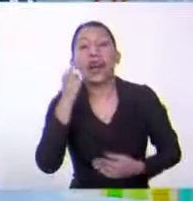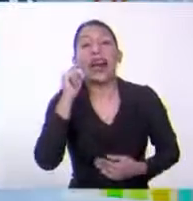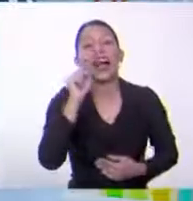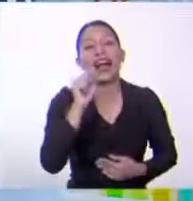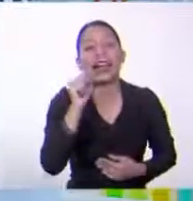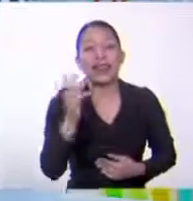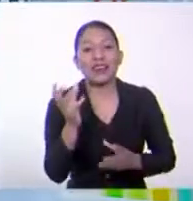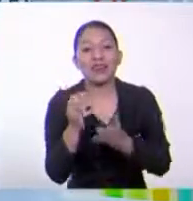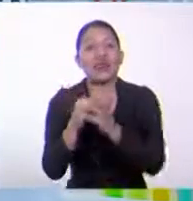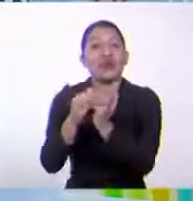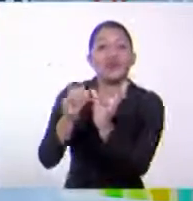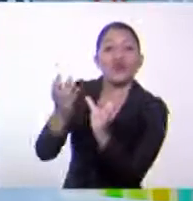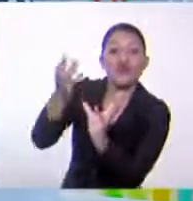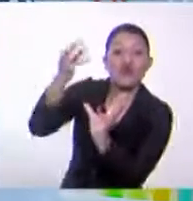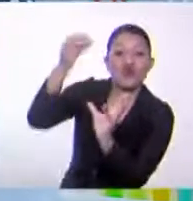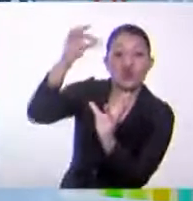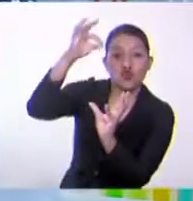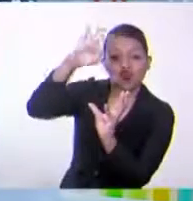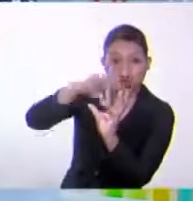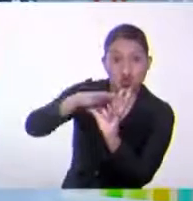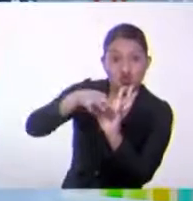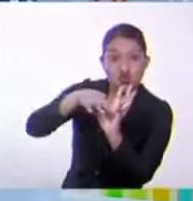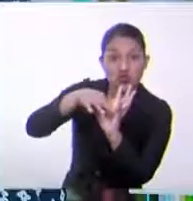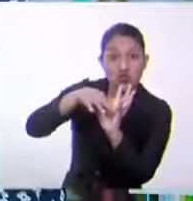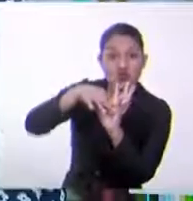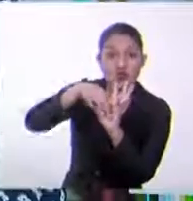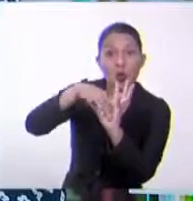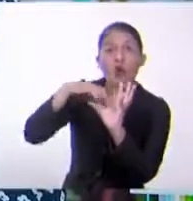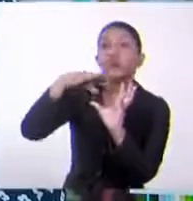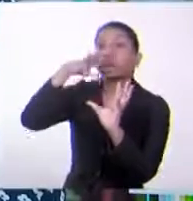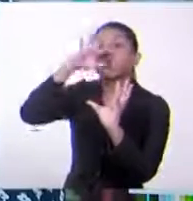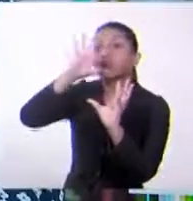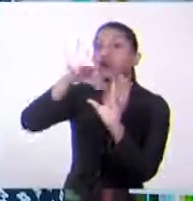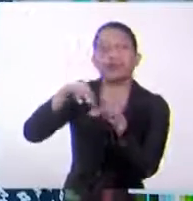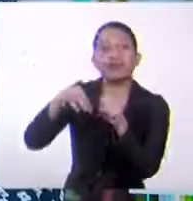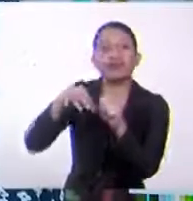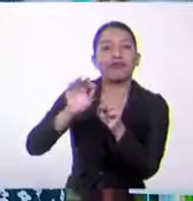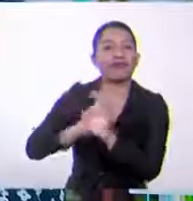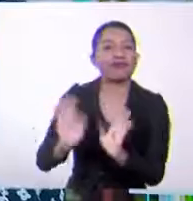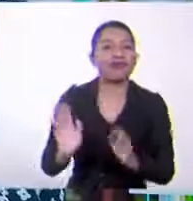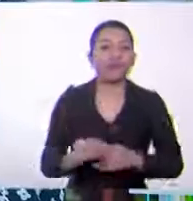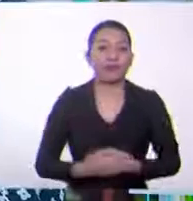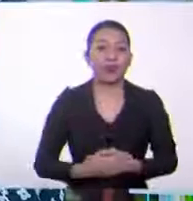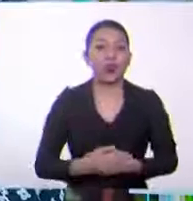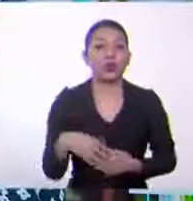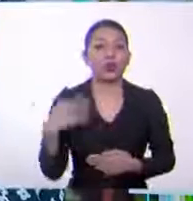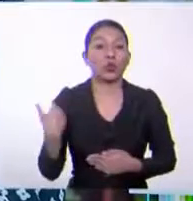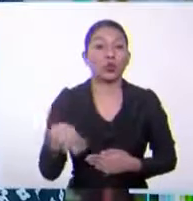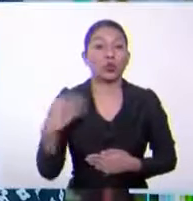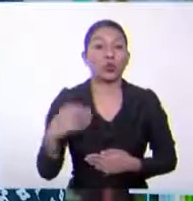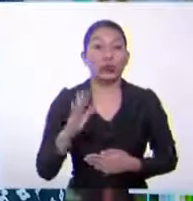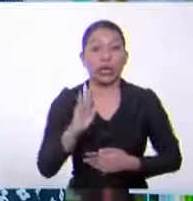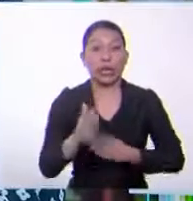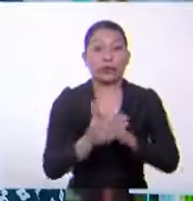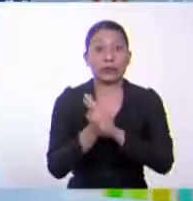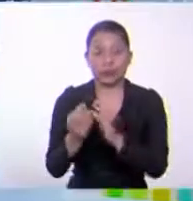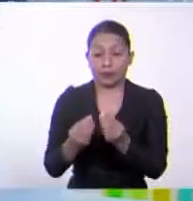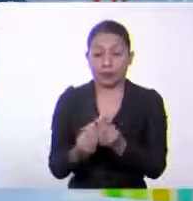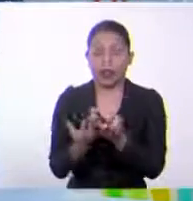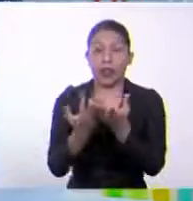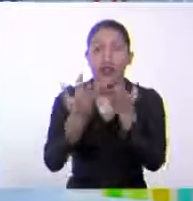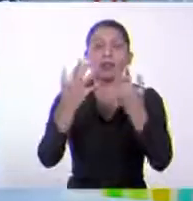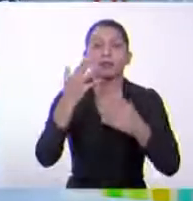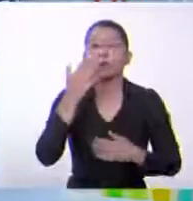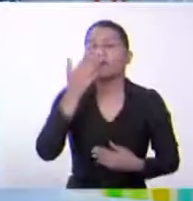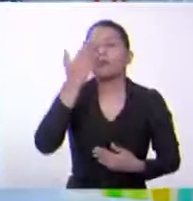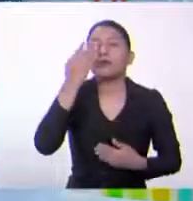Se resbaló y fue atrapada por la planta Nepanthes. Bueno, esto ha sido una grandiosa habilidad de nuestras amigas.